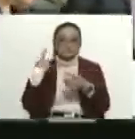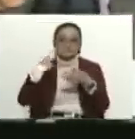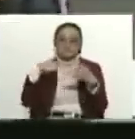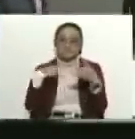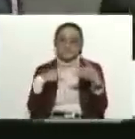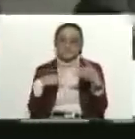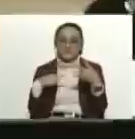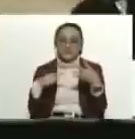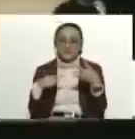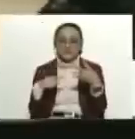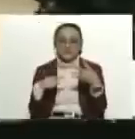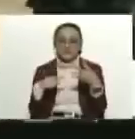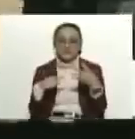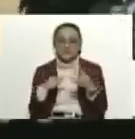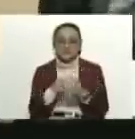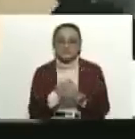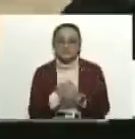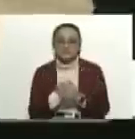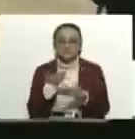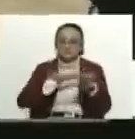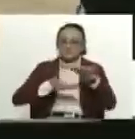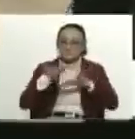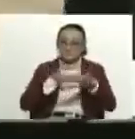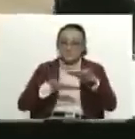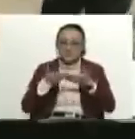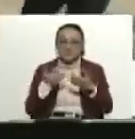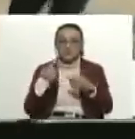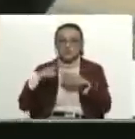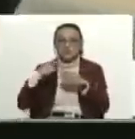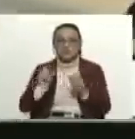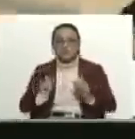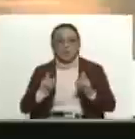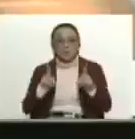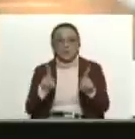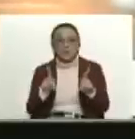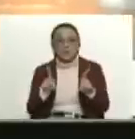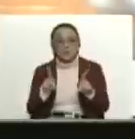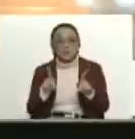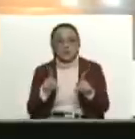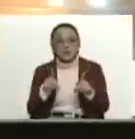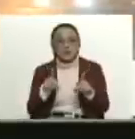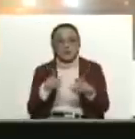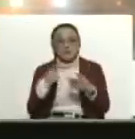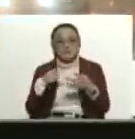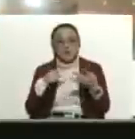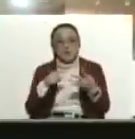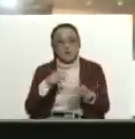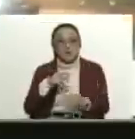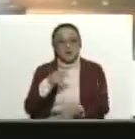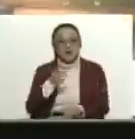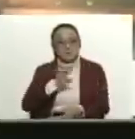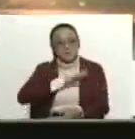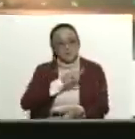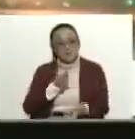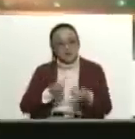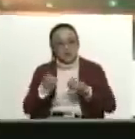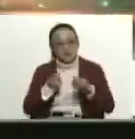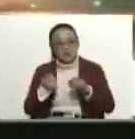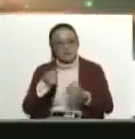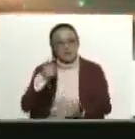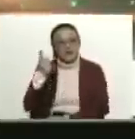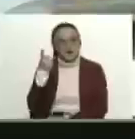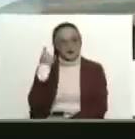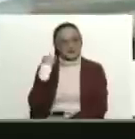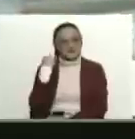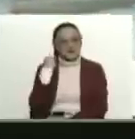y grandes negocios, grandes oportunidades con la diversificación de nuestra economía. Desde el día de